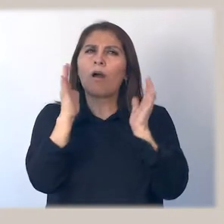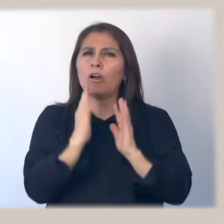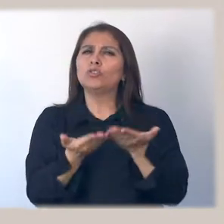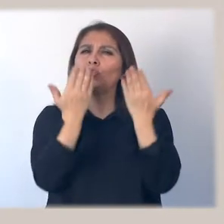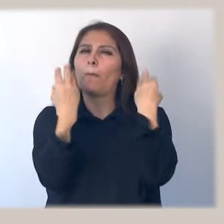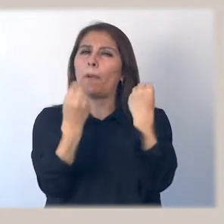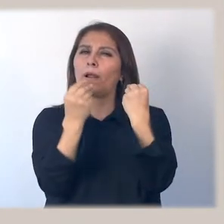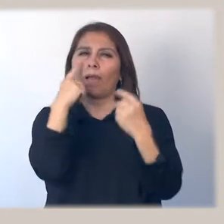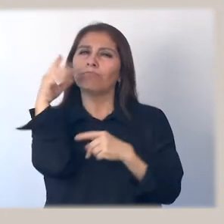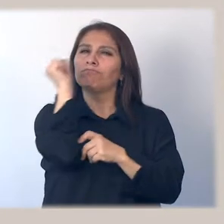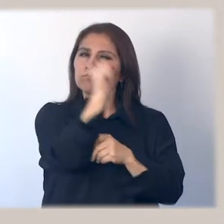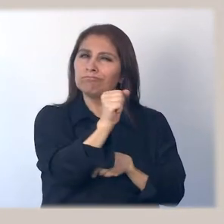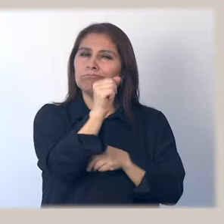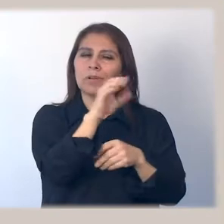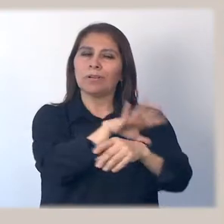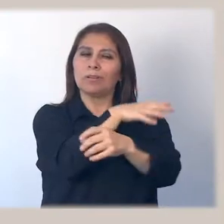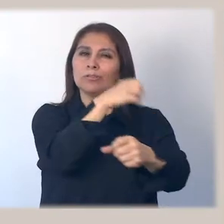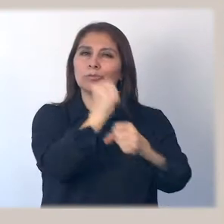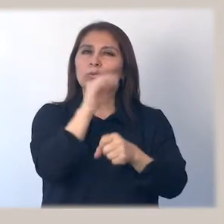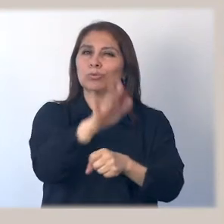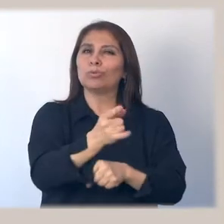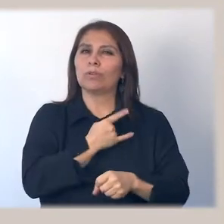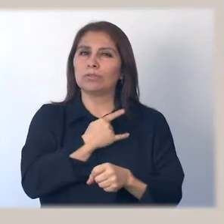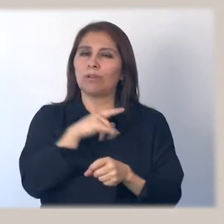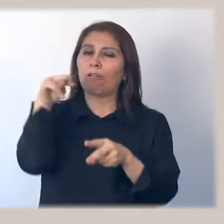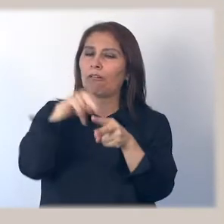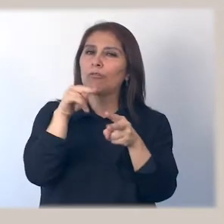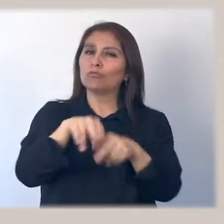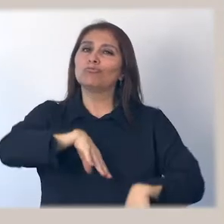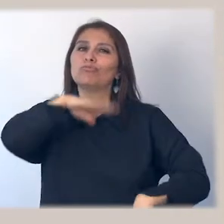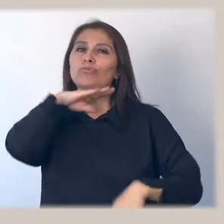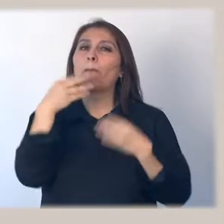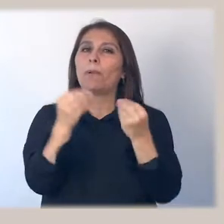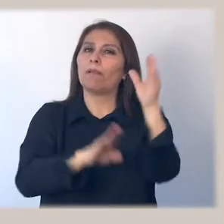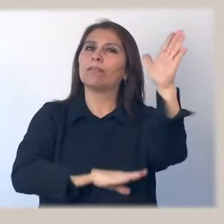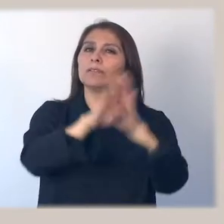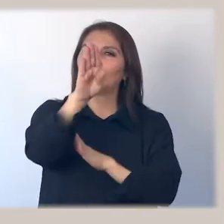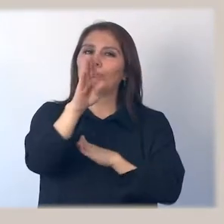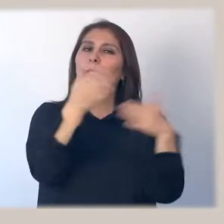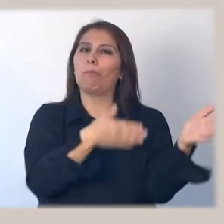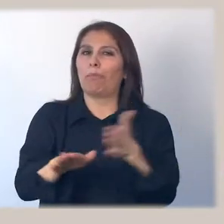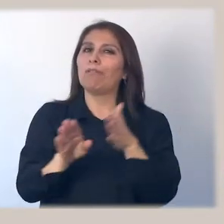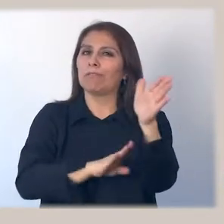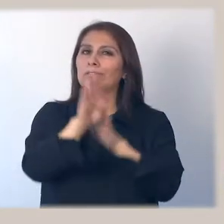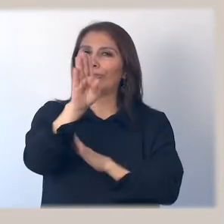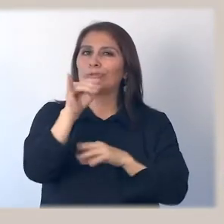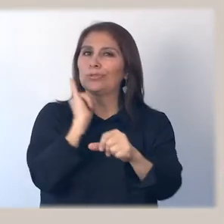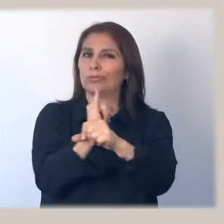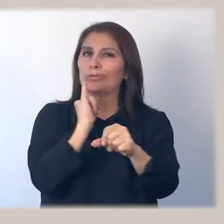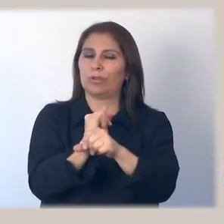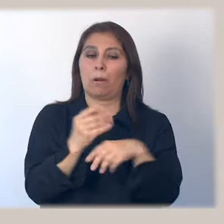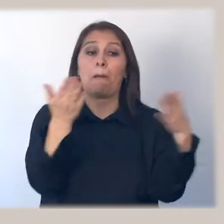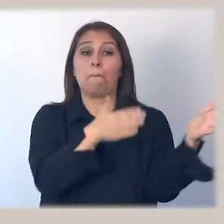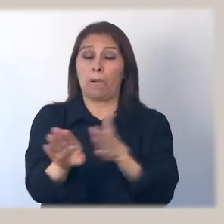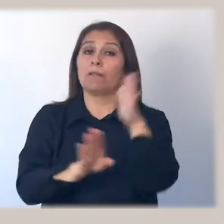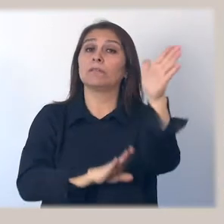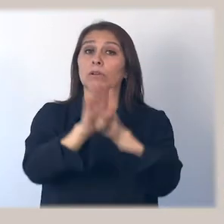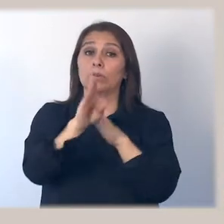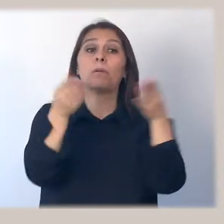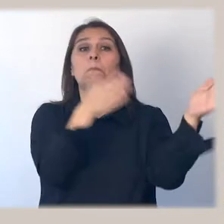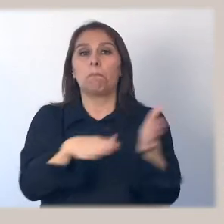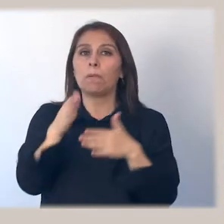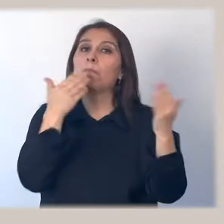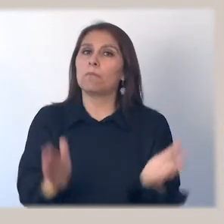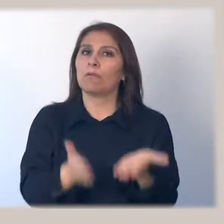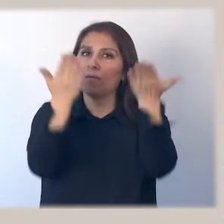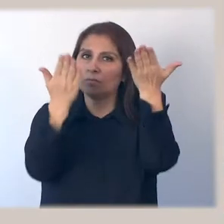permiten constatar que la universidad ha gestionado los recursos necesarios para el desarrollo del proyecto educativo institucional, los planes de desarrollo